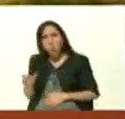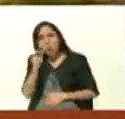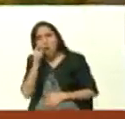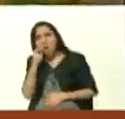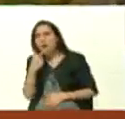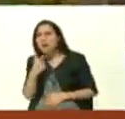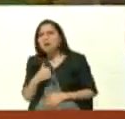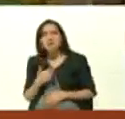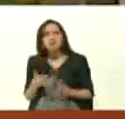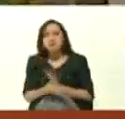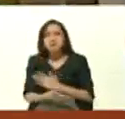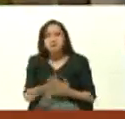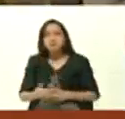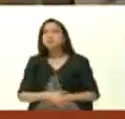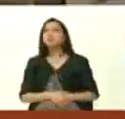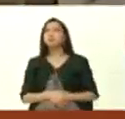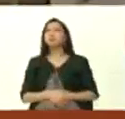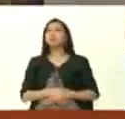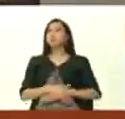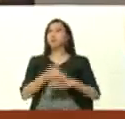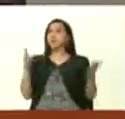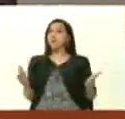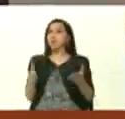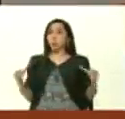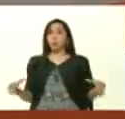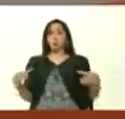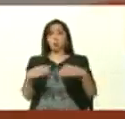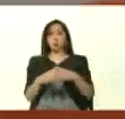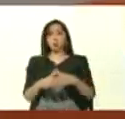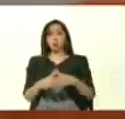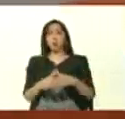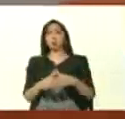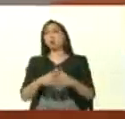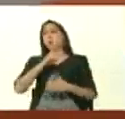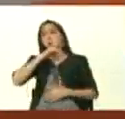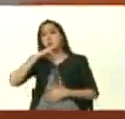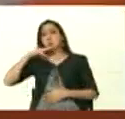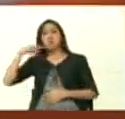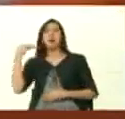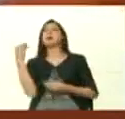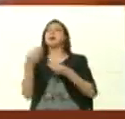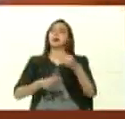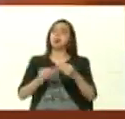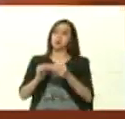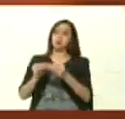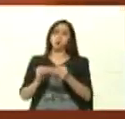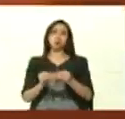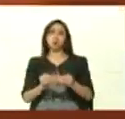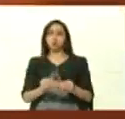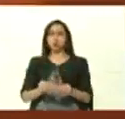vas a decir? Aquí tenemos también emprendedores igualmente de coco. Y tenemos unos artesanos por aquí,